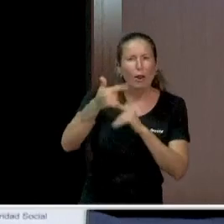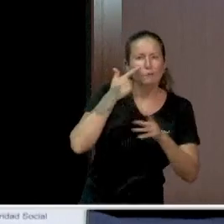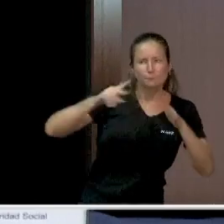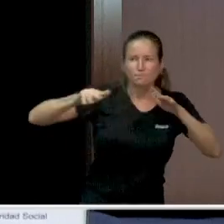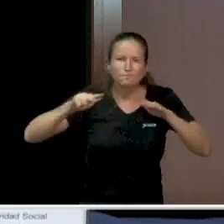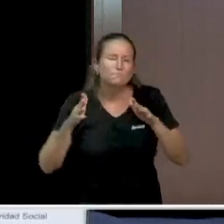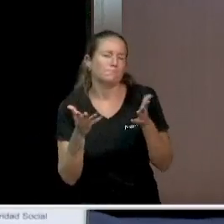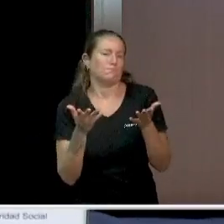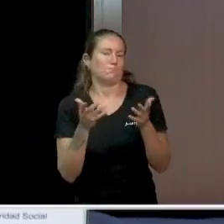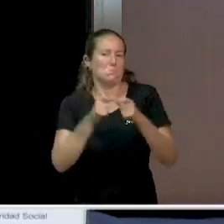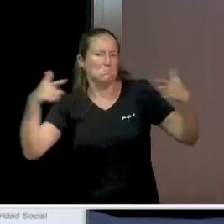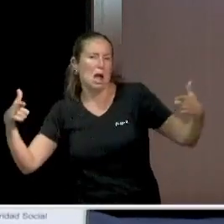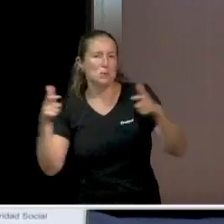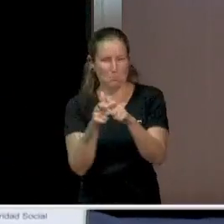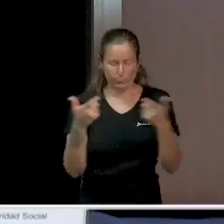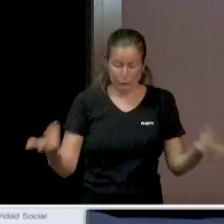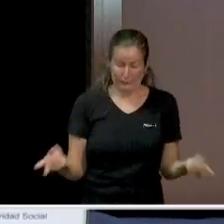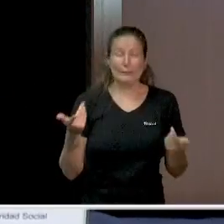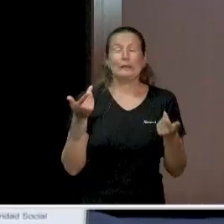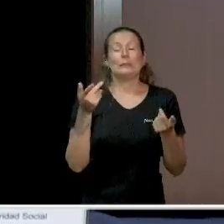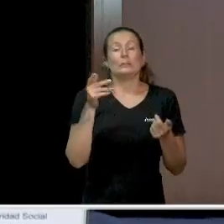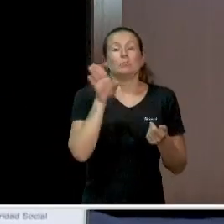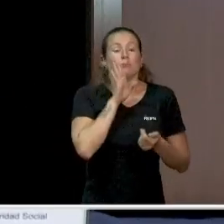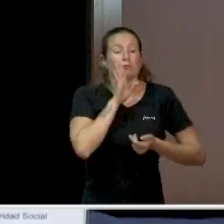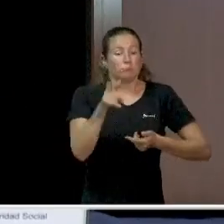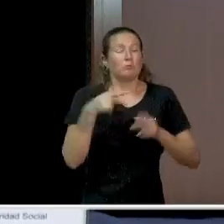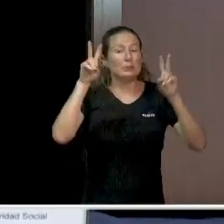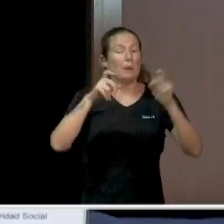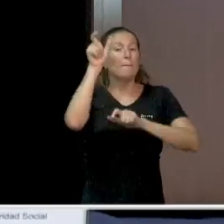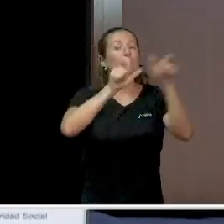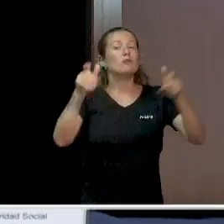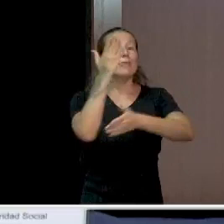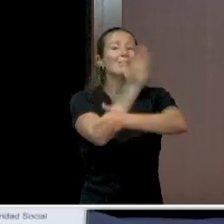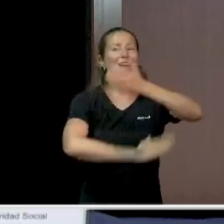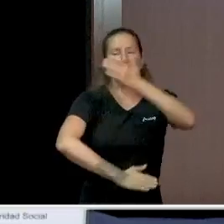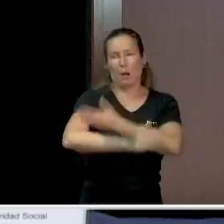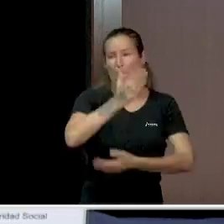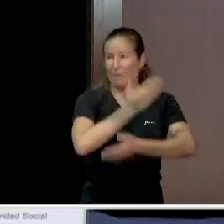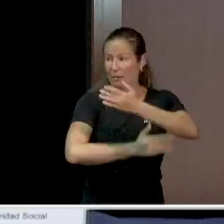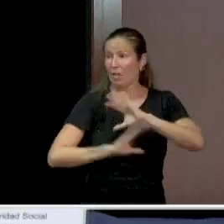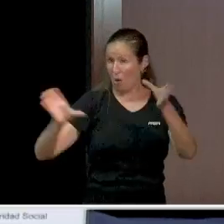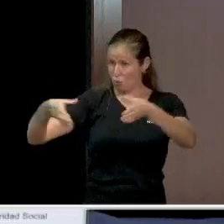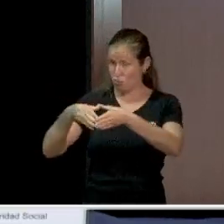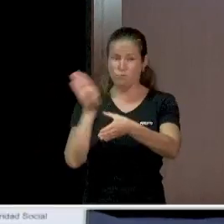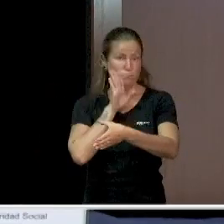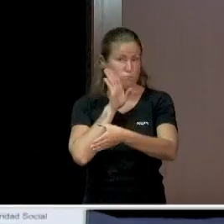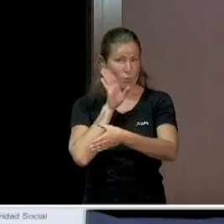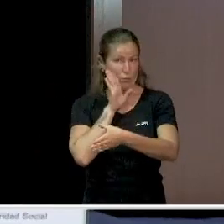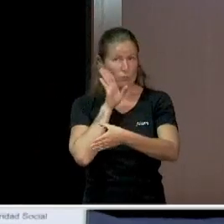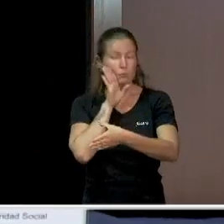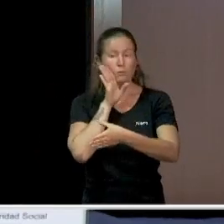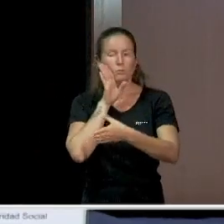este sentido, y mientras para el conjunto de las personas con discapacidad, como decíamos